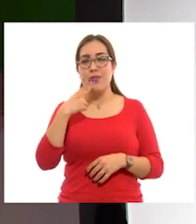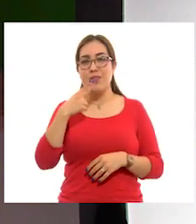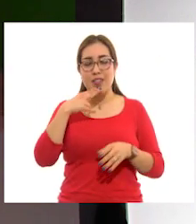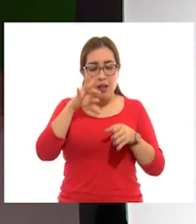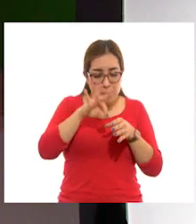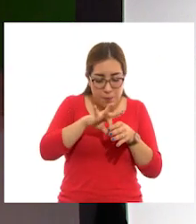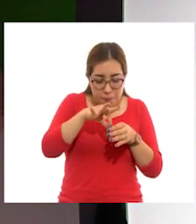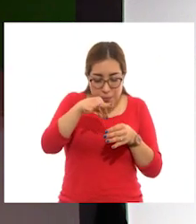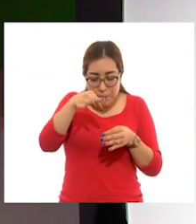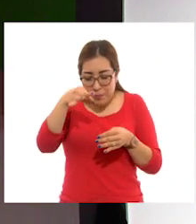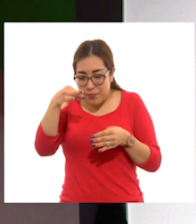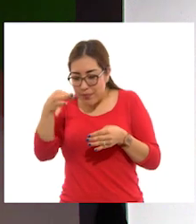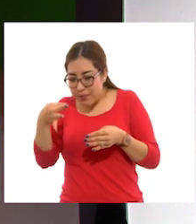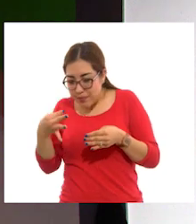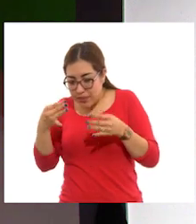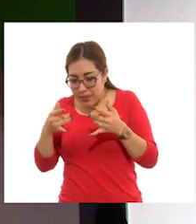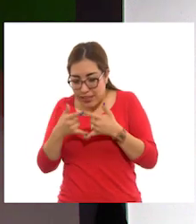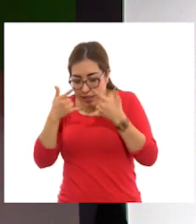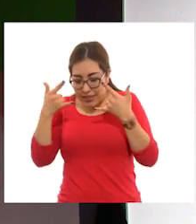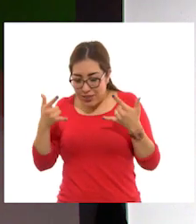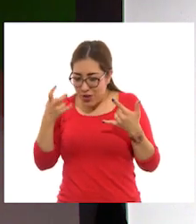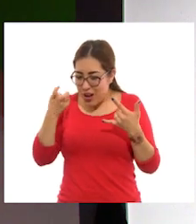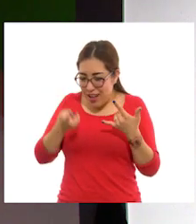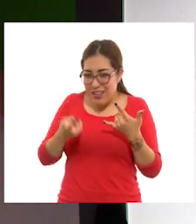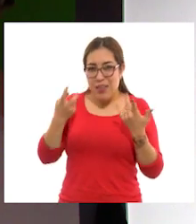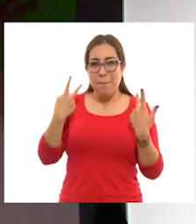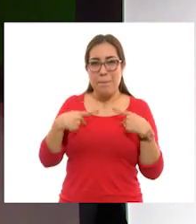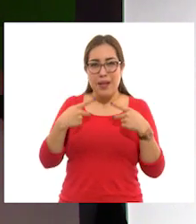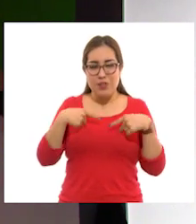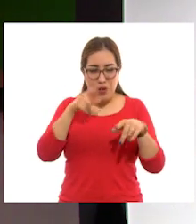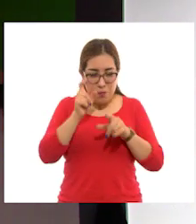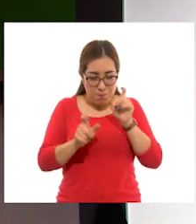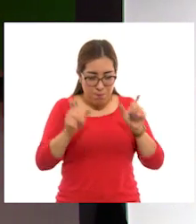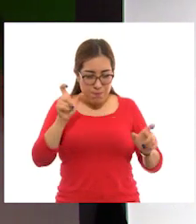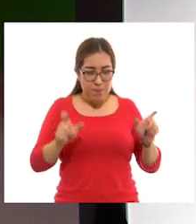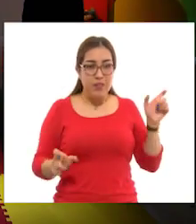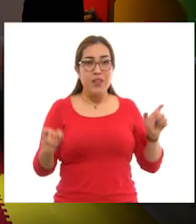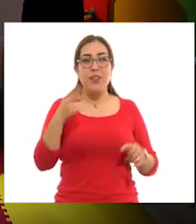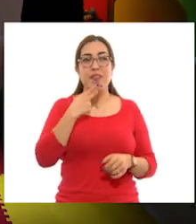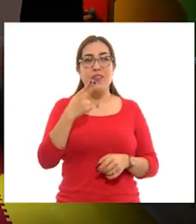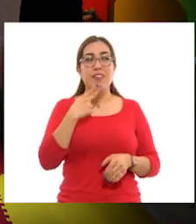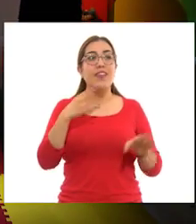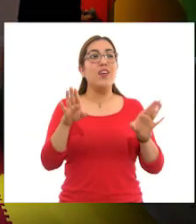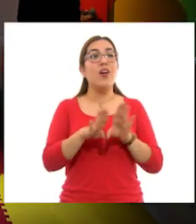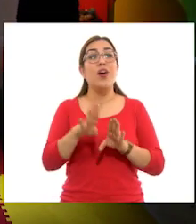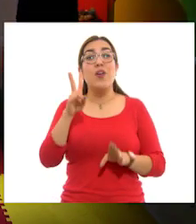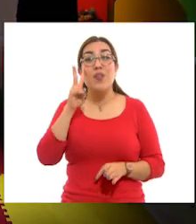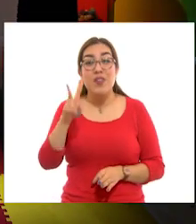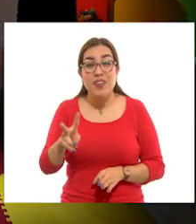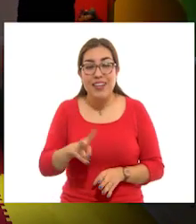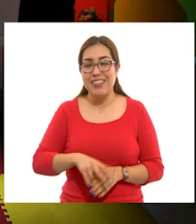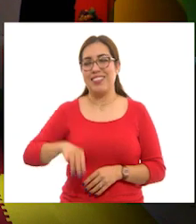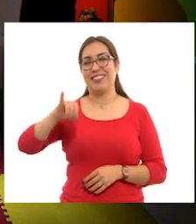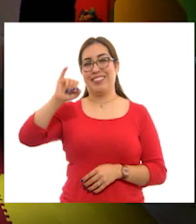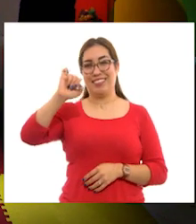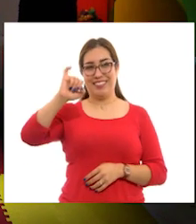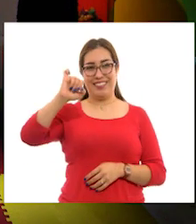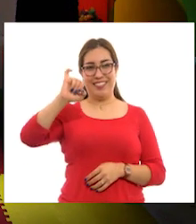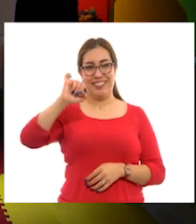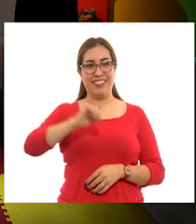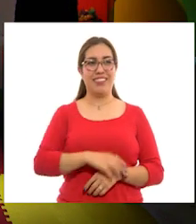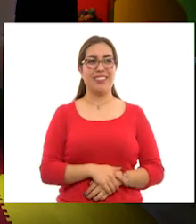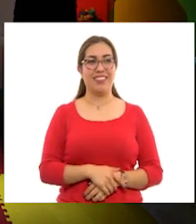Elegimos algunos personajes y objetos de estos para adivinar el título. ¿Qué les parece? ¡Sí! ¡Sí!